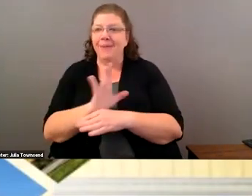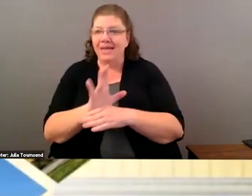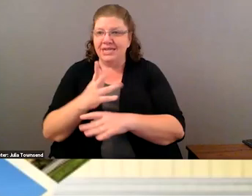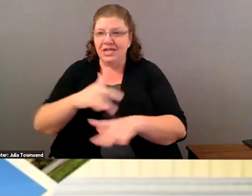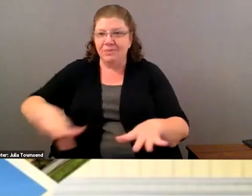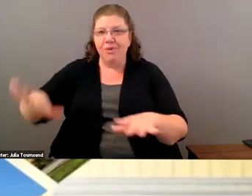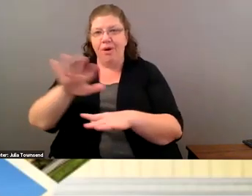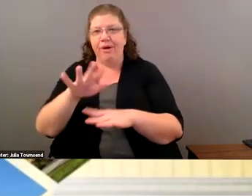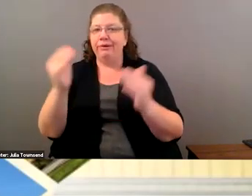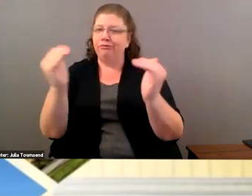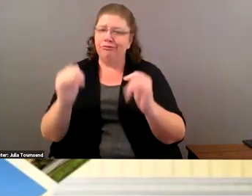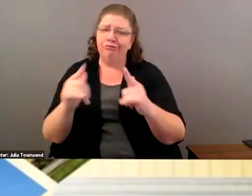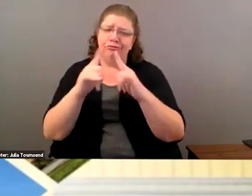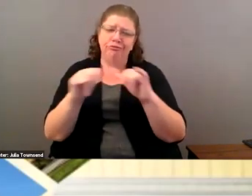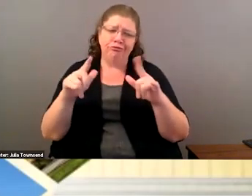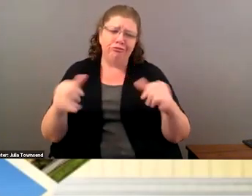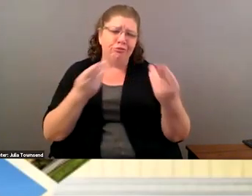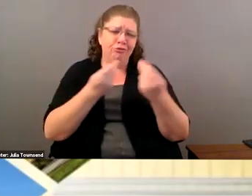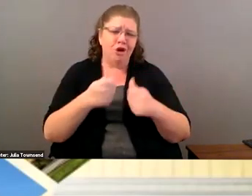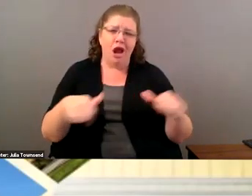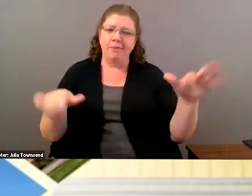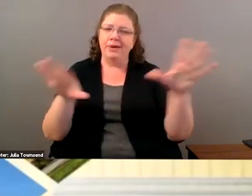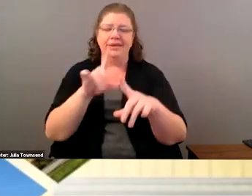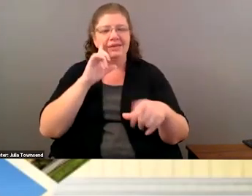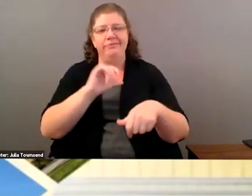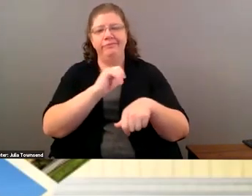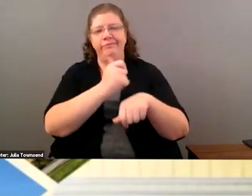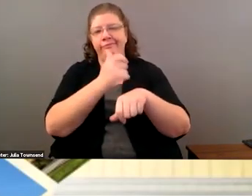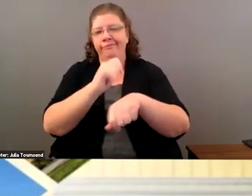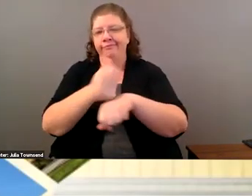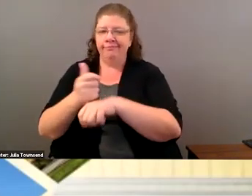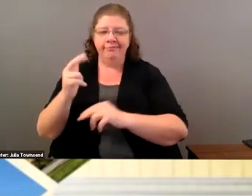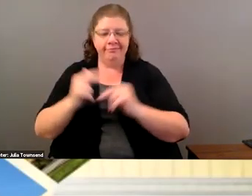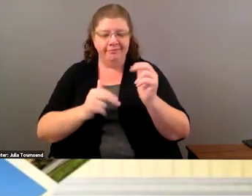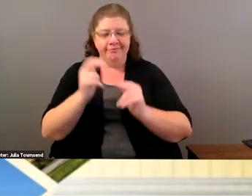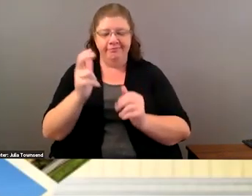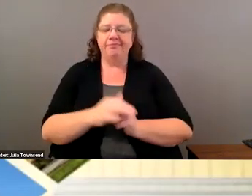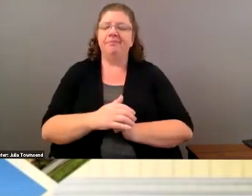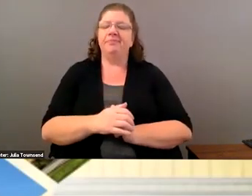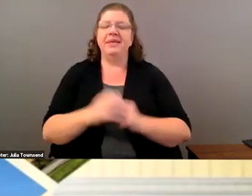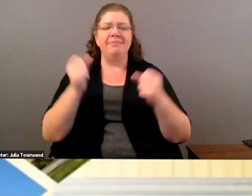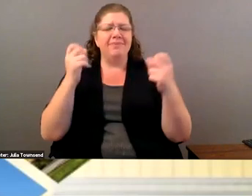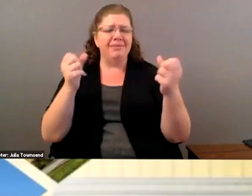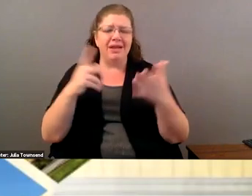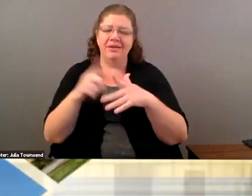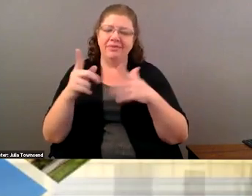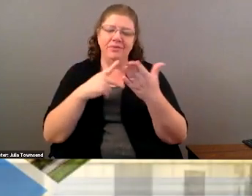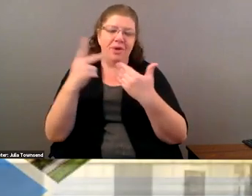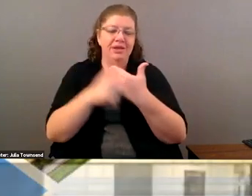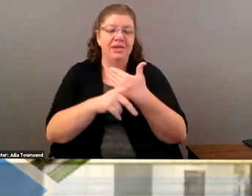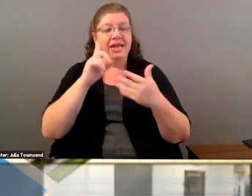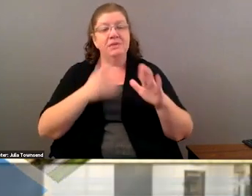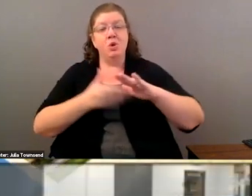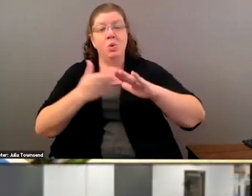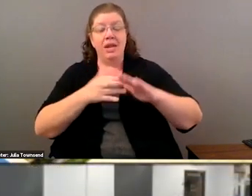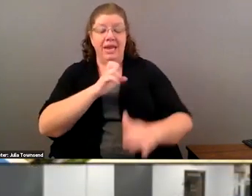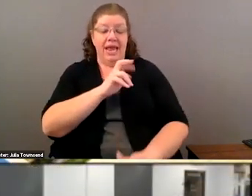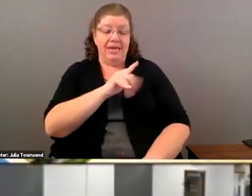y cursos de golf comunidades y también proyectos de mejora de